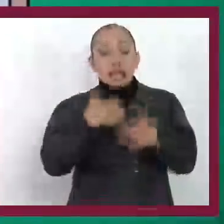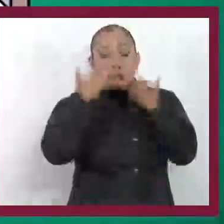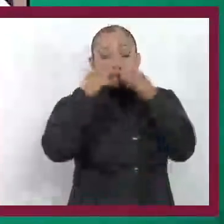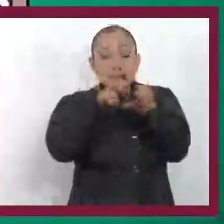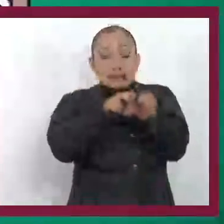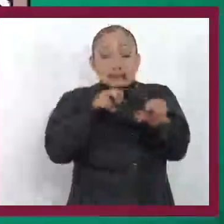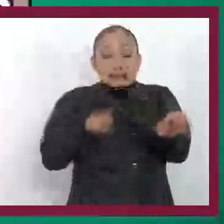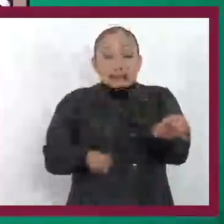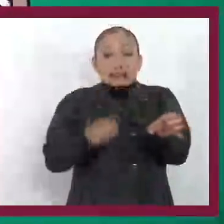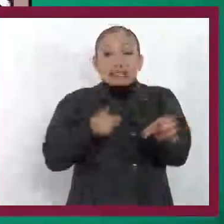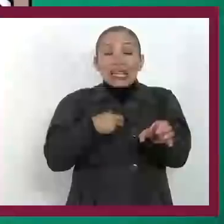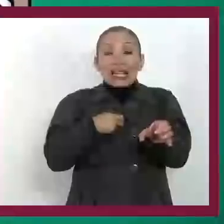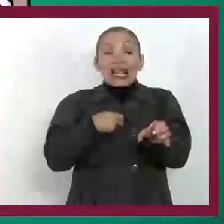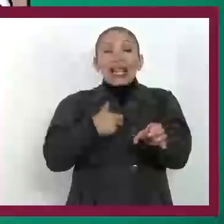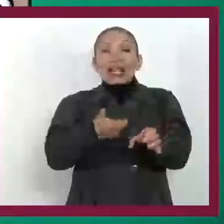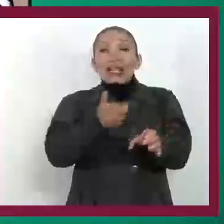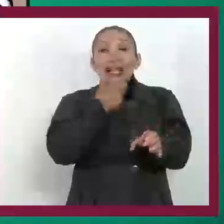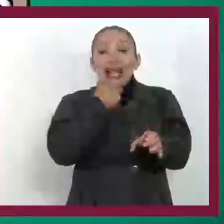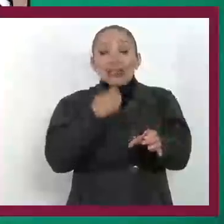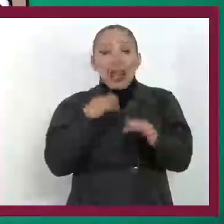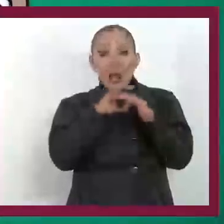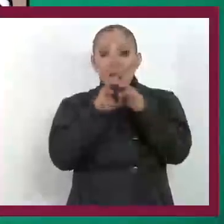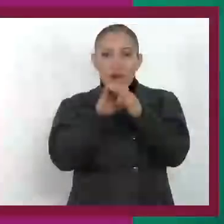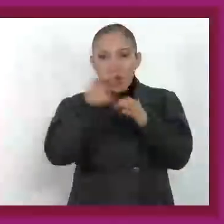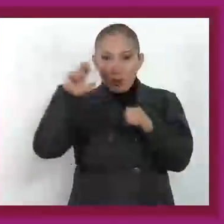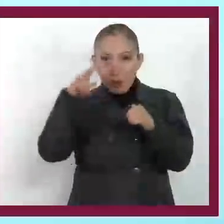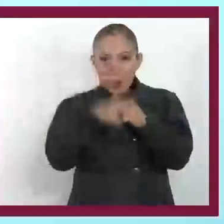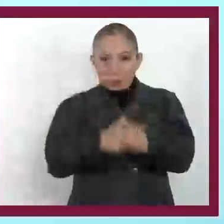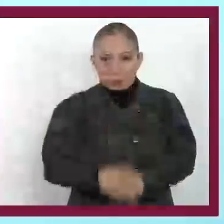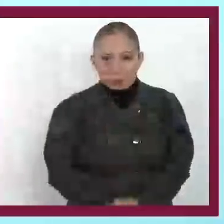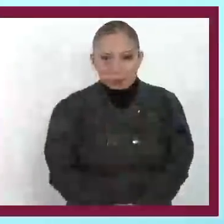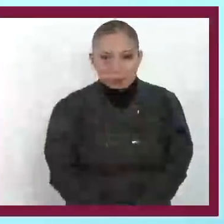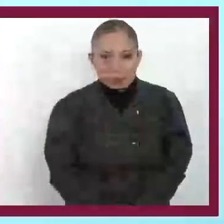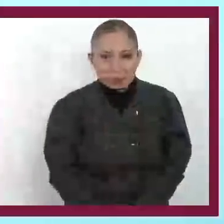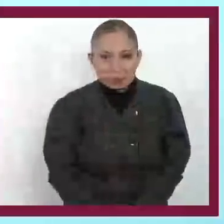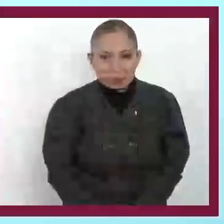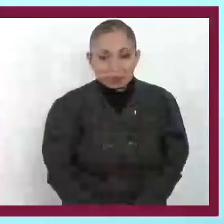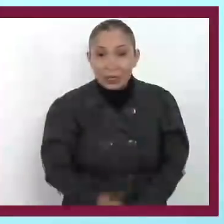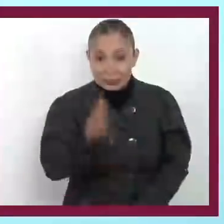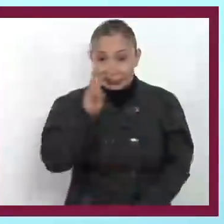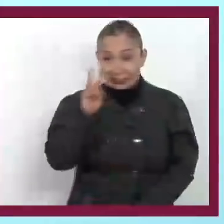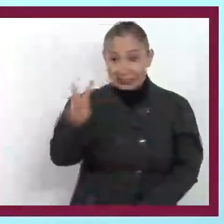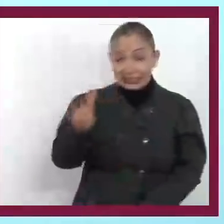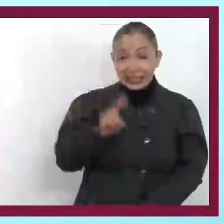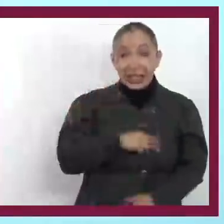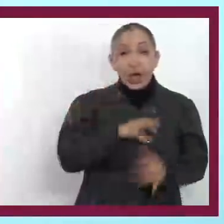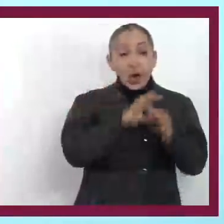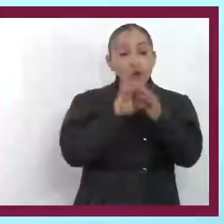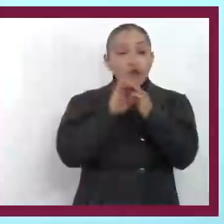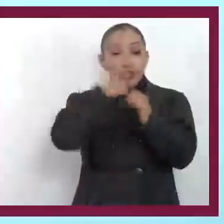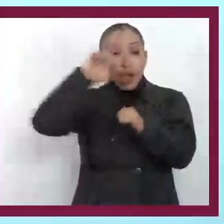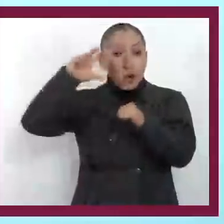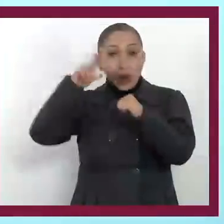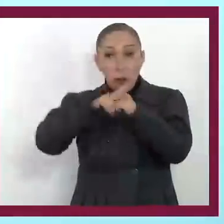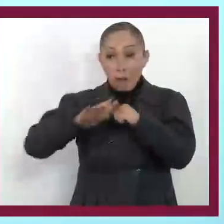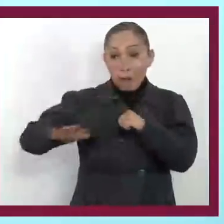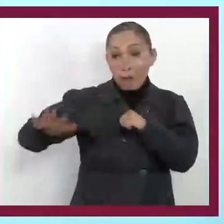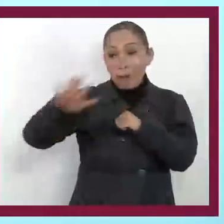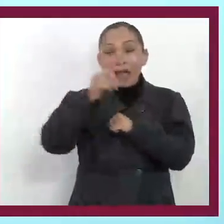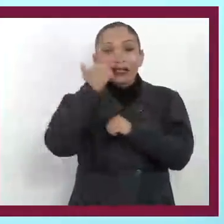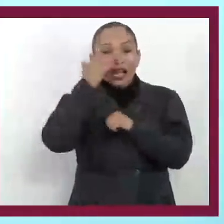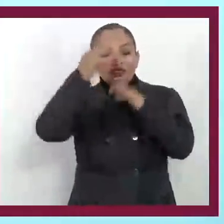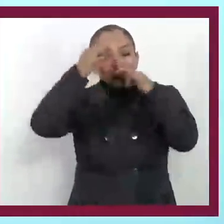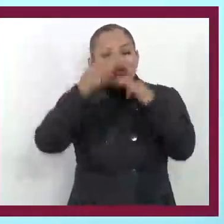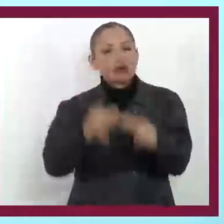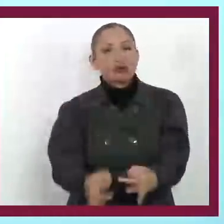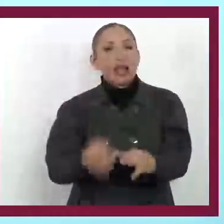salida del Reino Unido de la Unión Europea. Como pudieron ver, la Unión Europea busca la